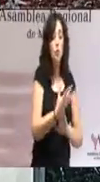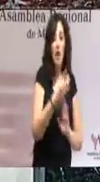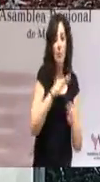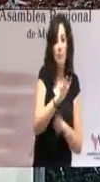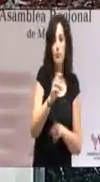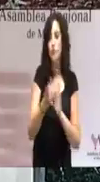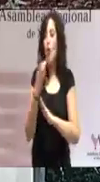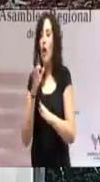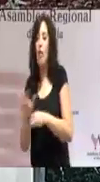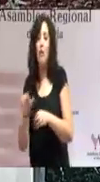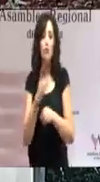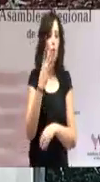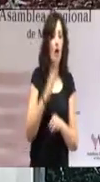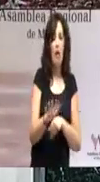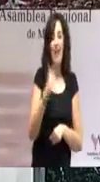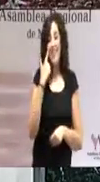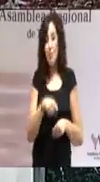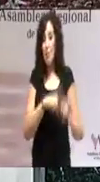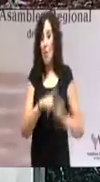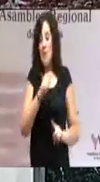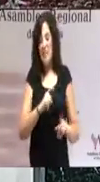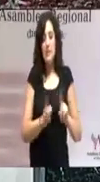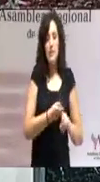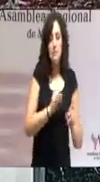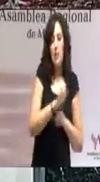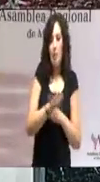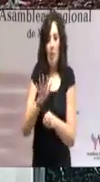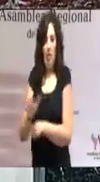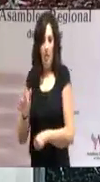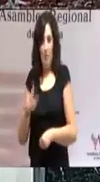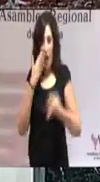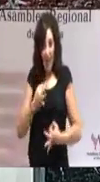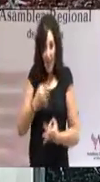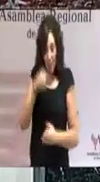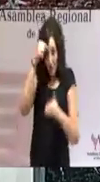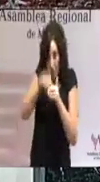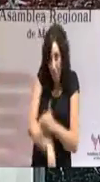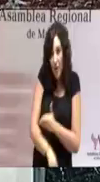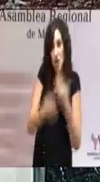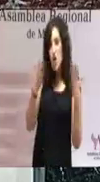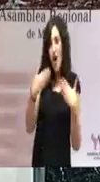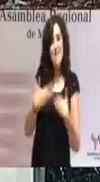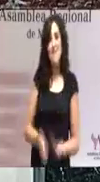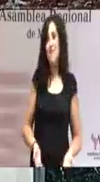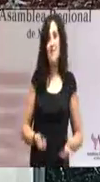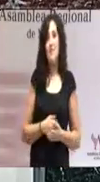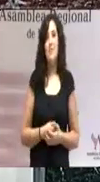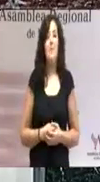salir de esta que ya veremos, pero desde luego no están de verdad en el fondo de la cuestión. Y mire,